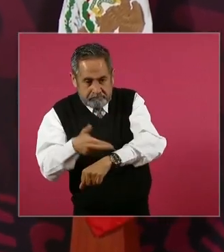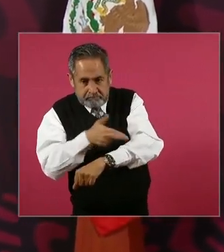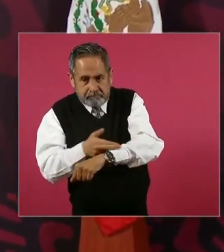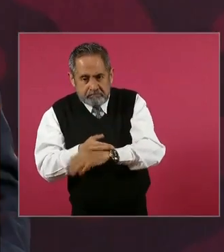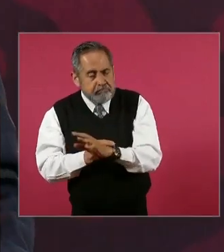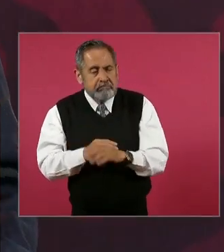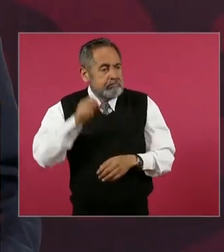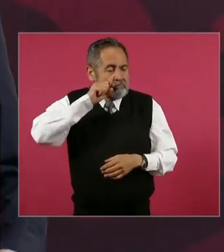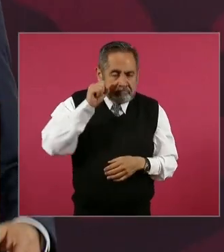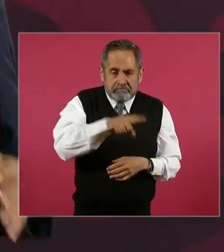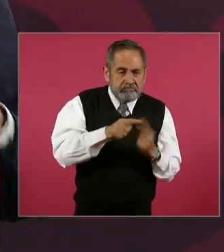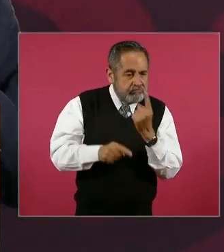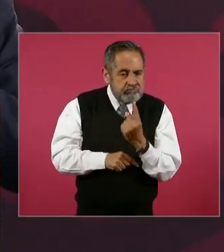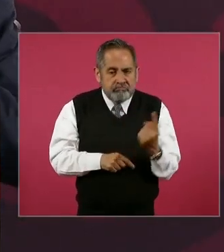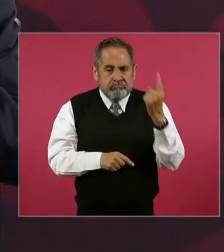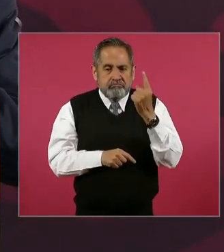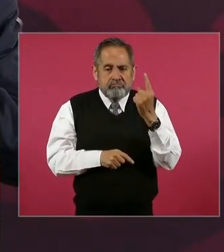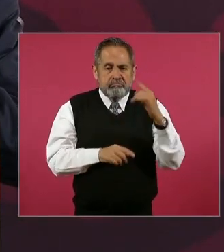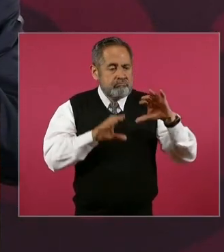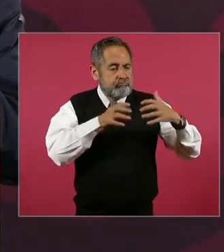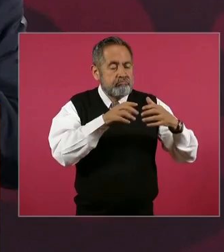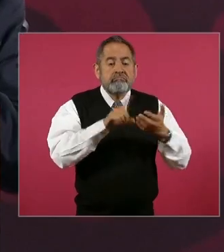arreglarse decía